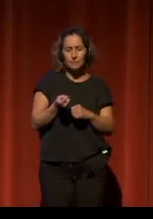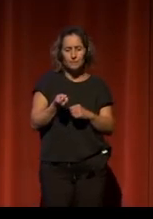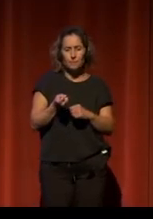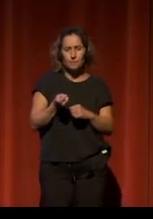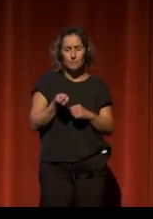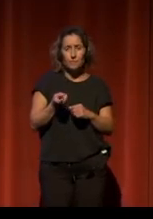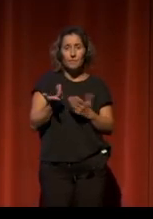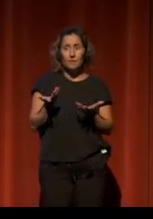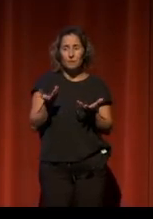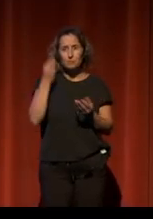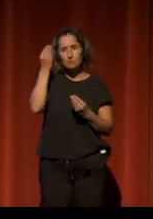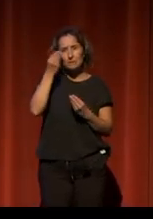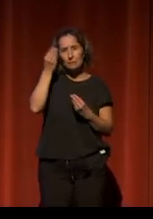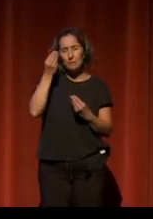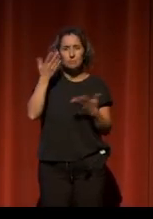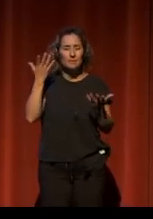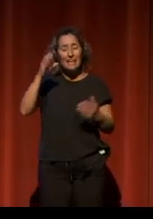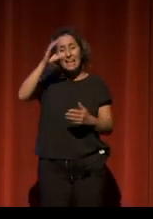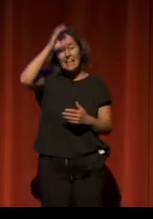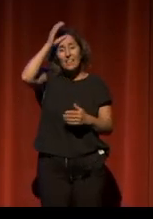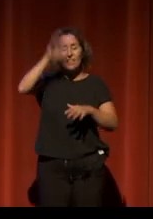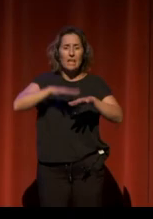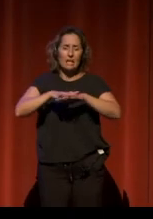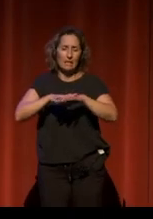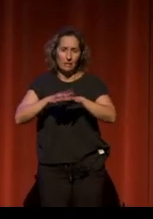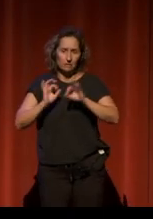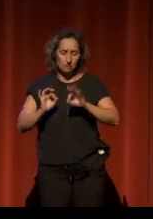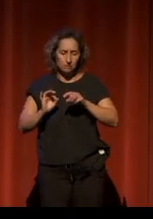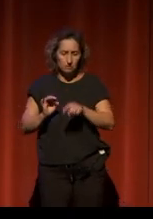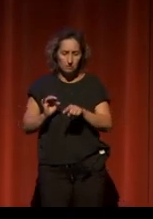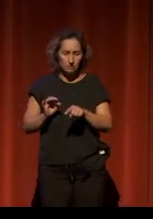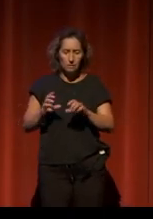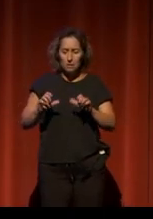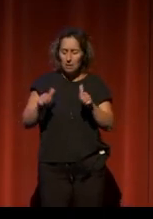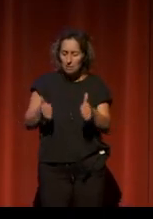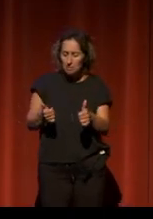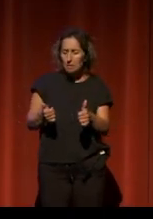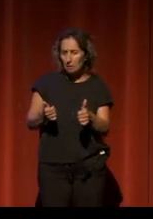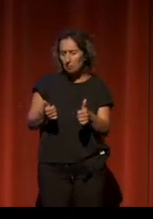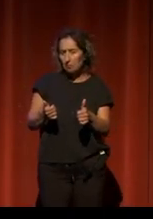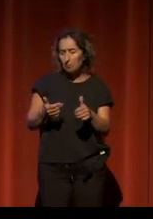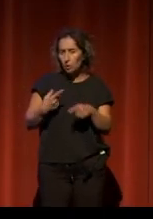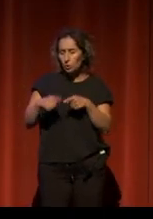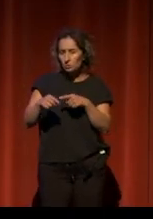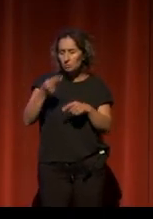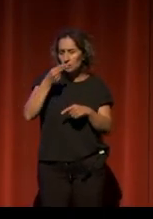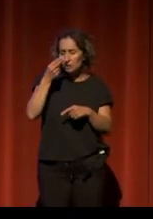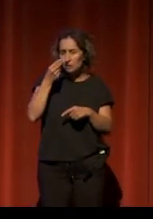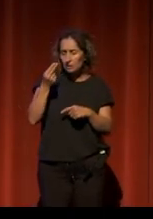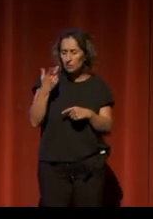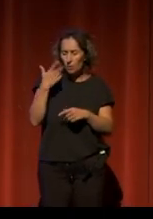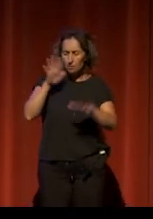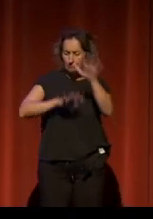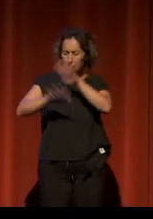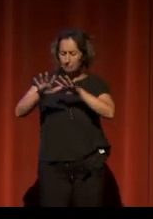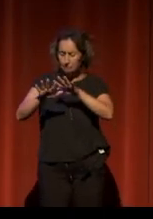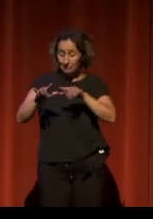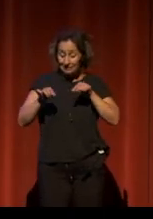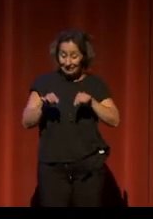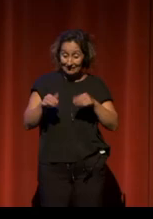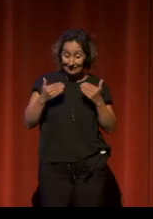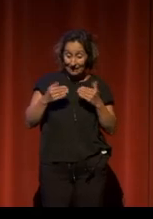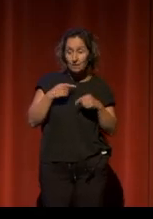la ciencia de redes pensé que la ciencia de redes podía ser una gramática transdisciplinar interesante desde la que explicar la complejidad no